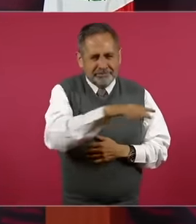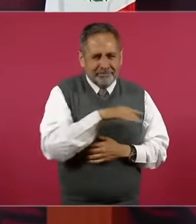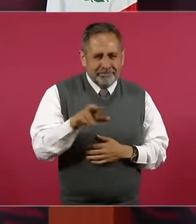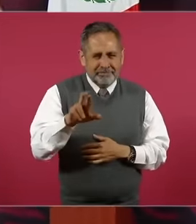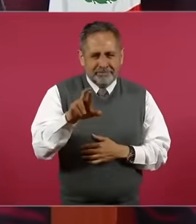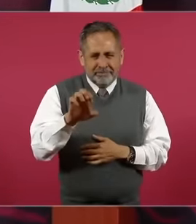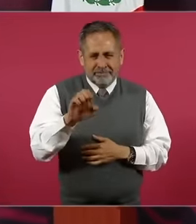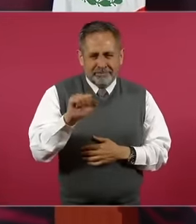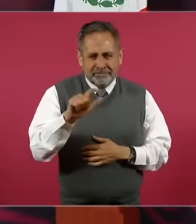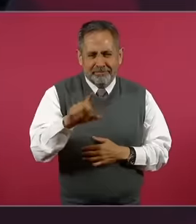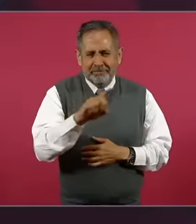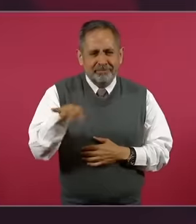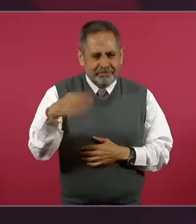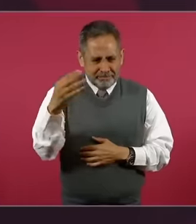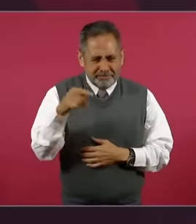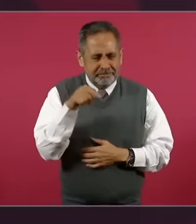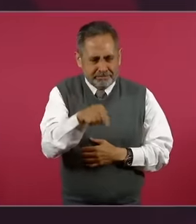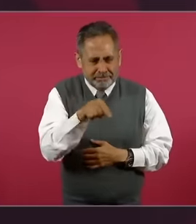y está